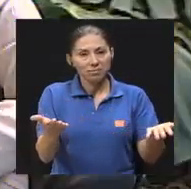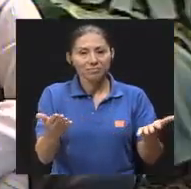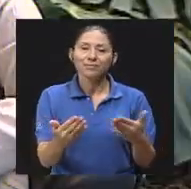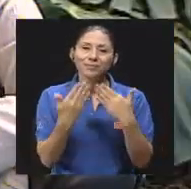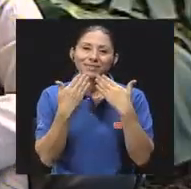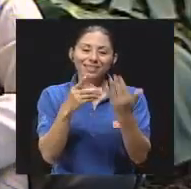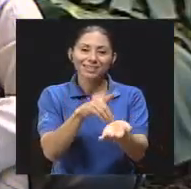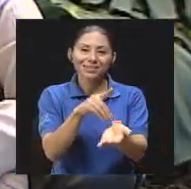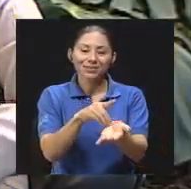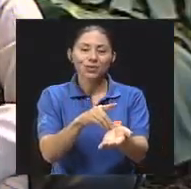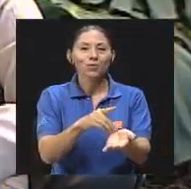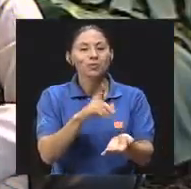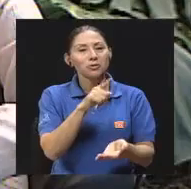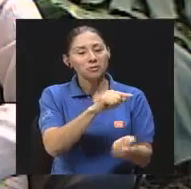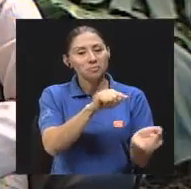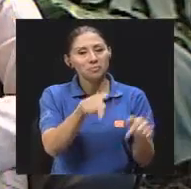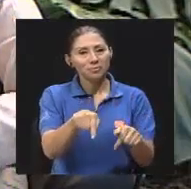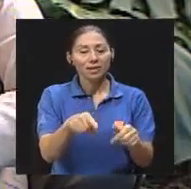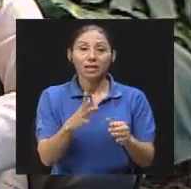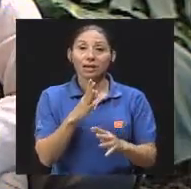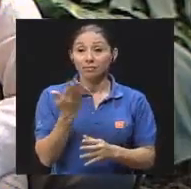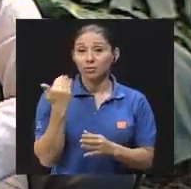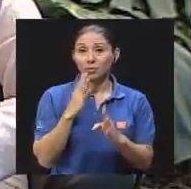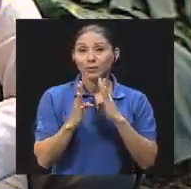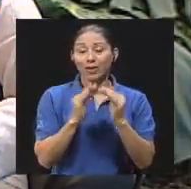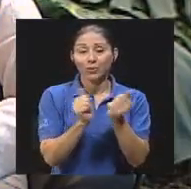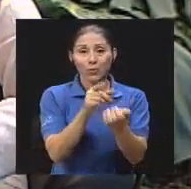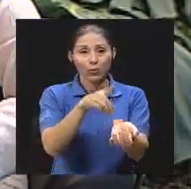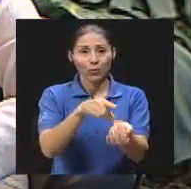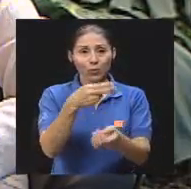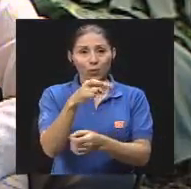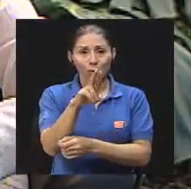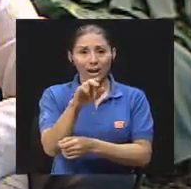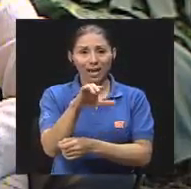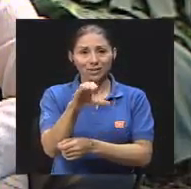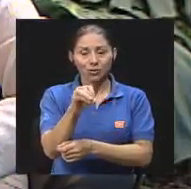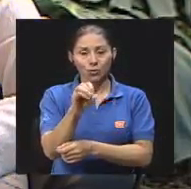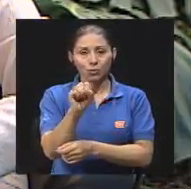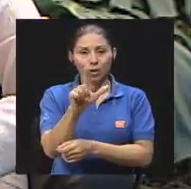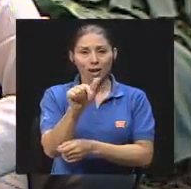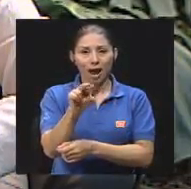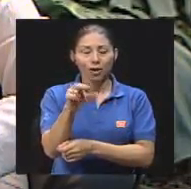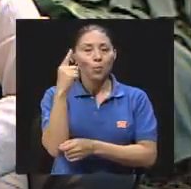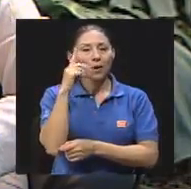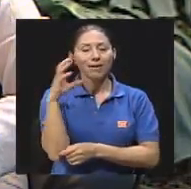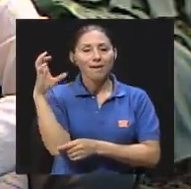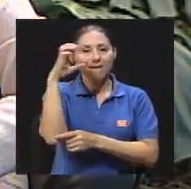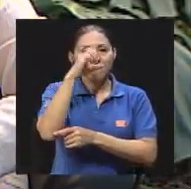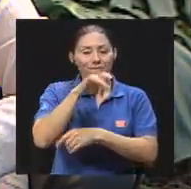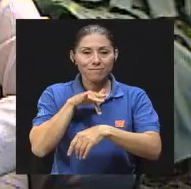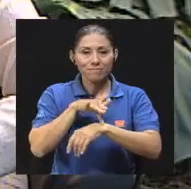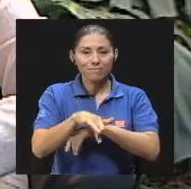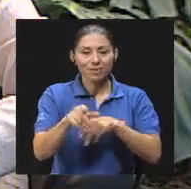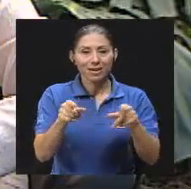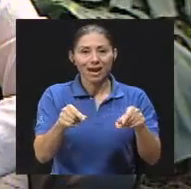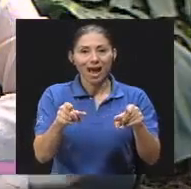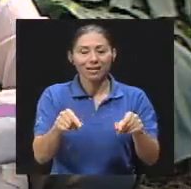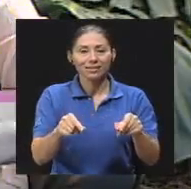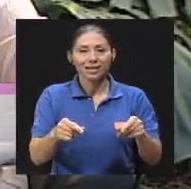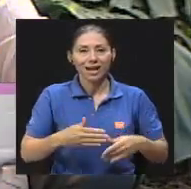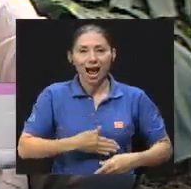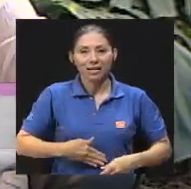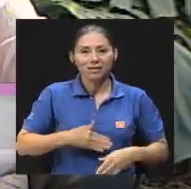sentido. Muchas gracias, doctor, por su gentileza. Estuvimos conversando con el doctor Horacio Solano sobre la detección oportuna y cómo